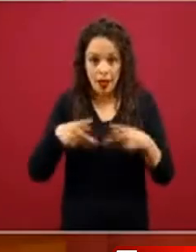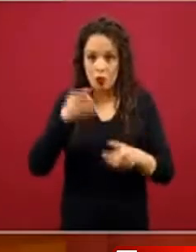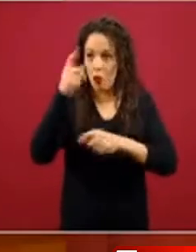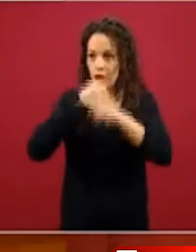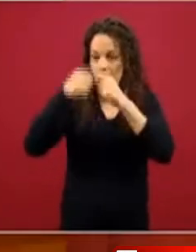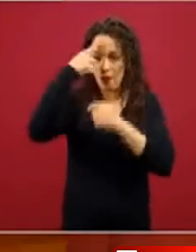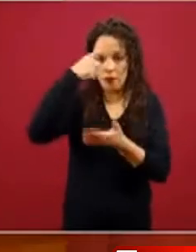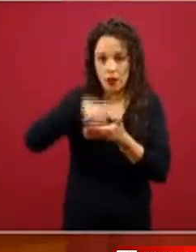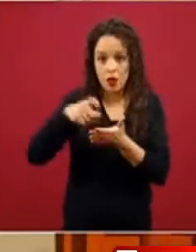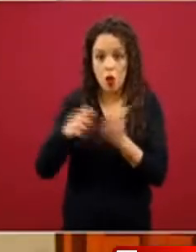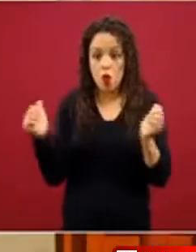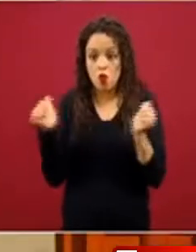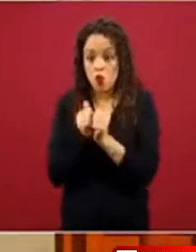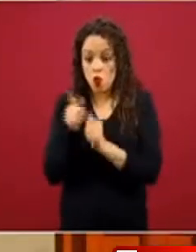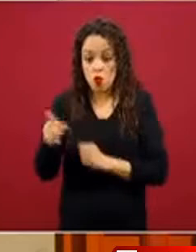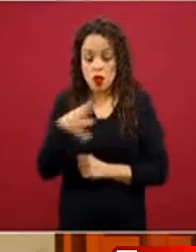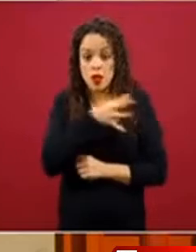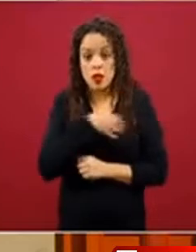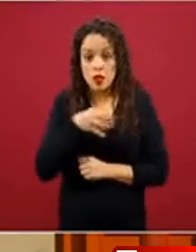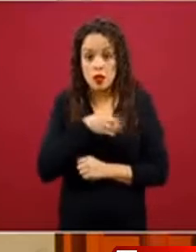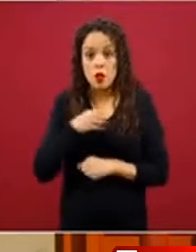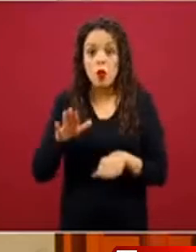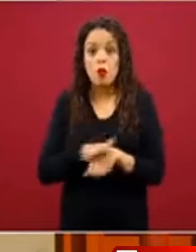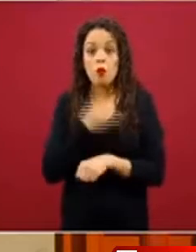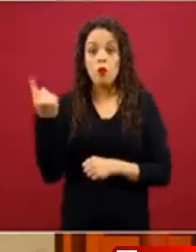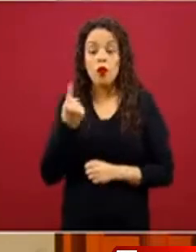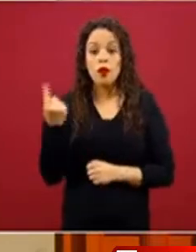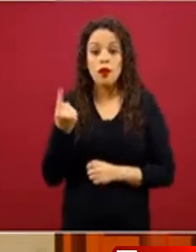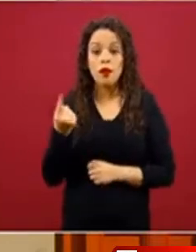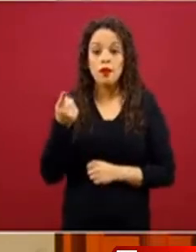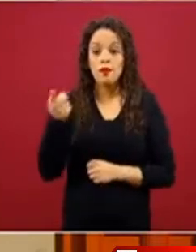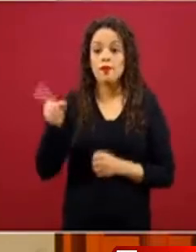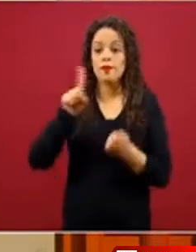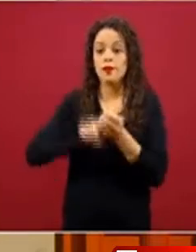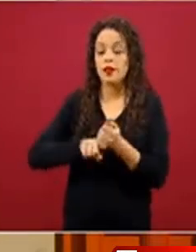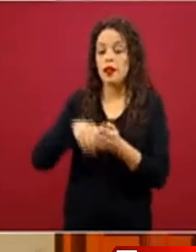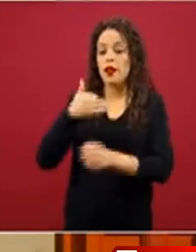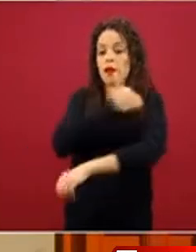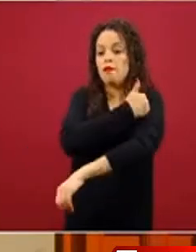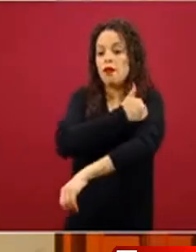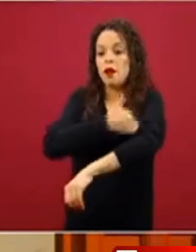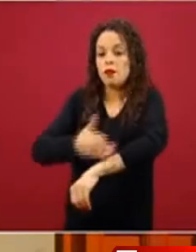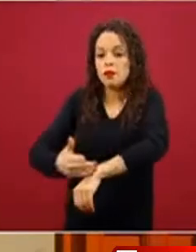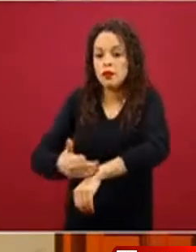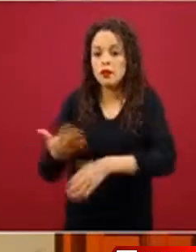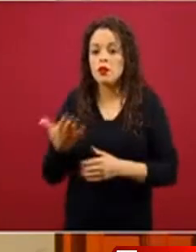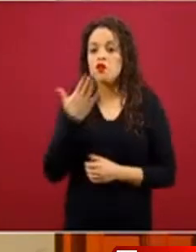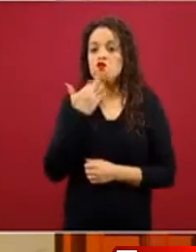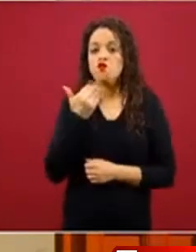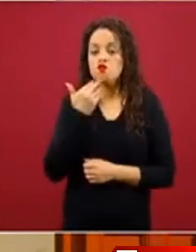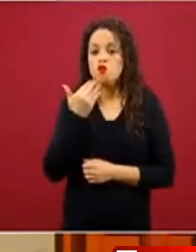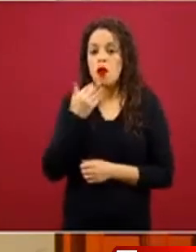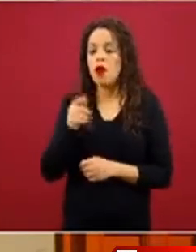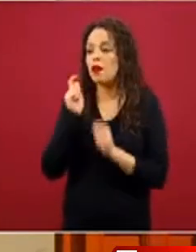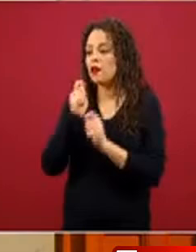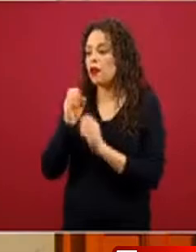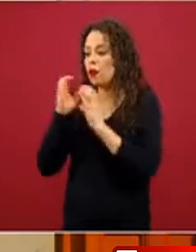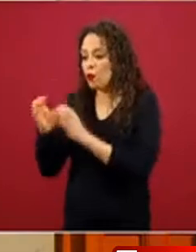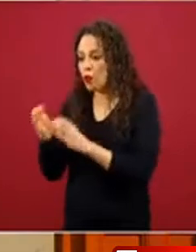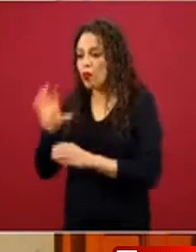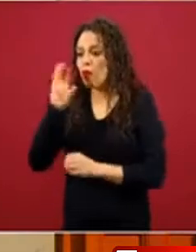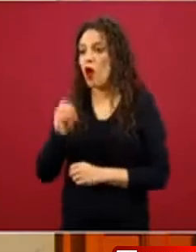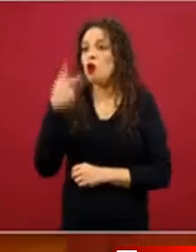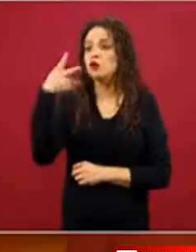alguno de sus hijos, dado que por ser familias monoparentales o porque su hija o hijo vive con